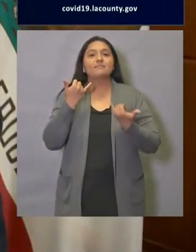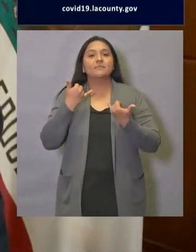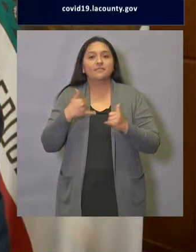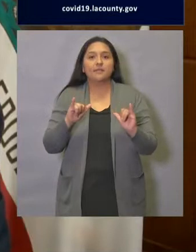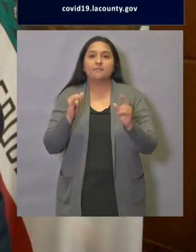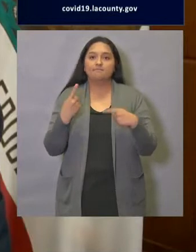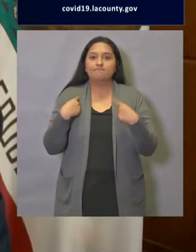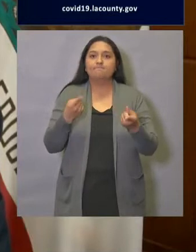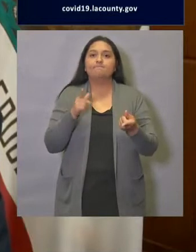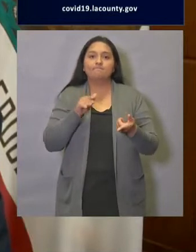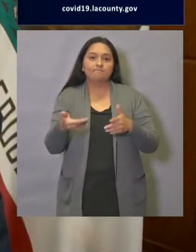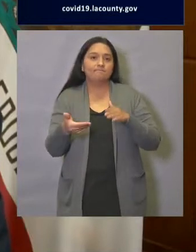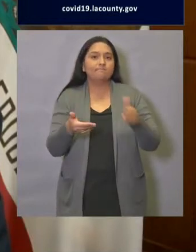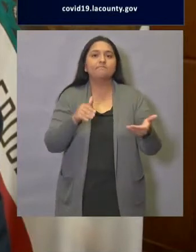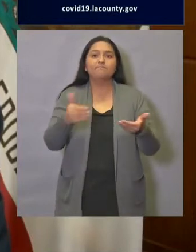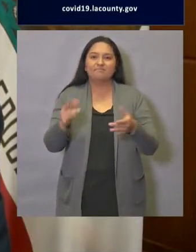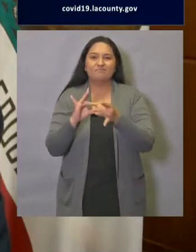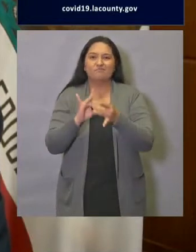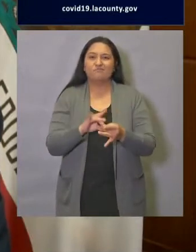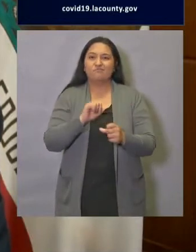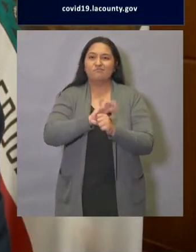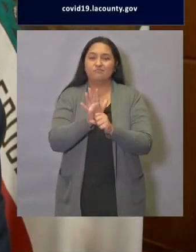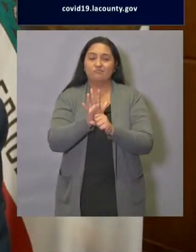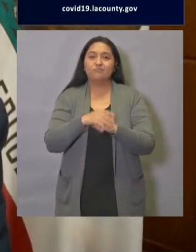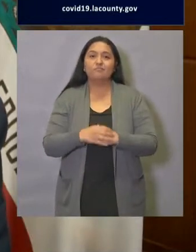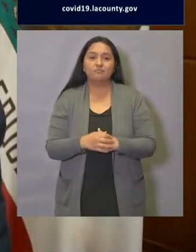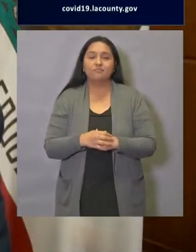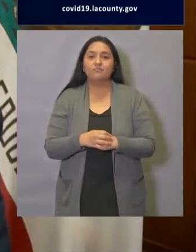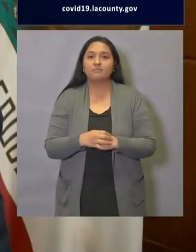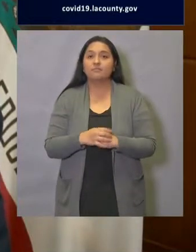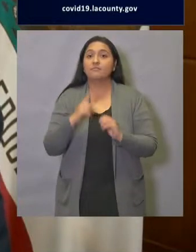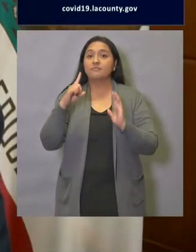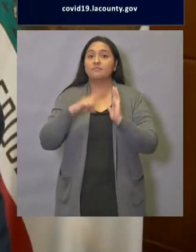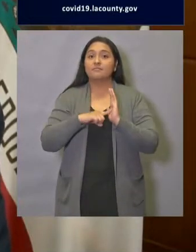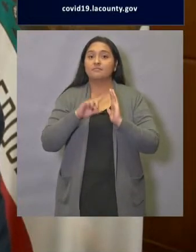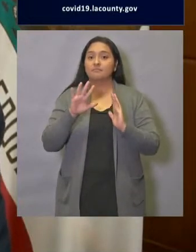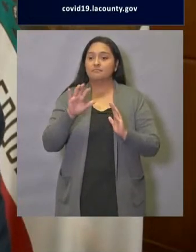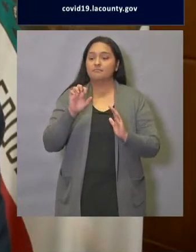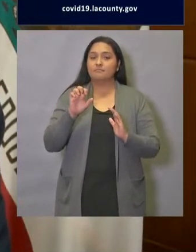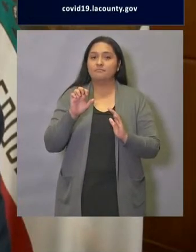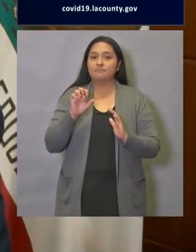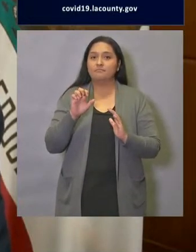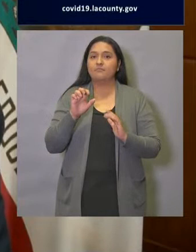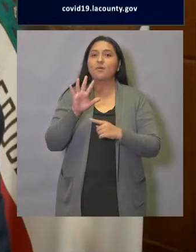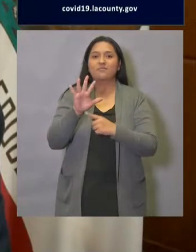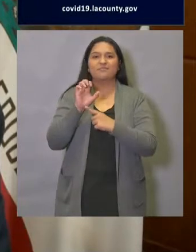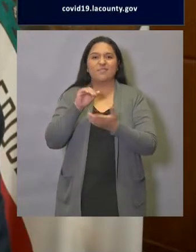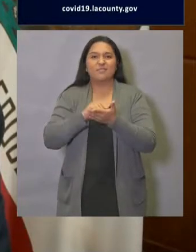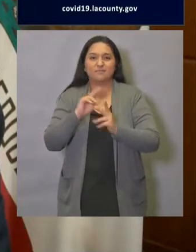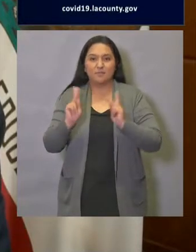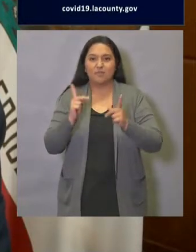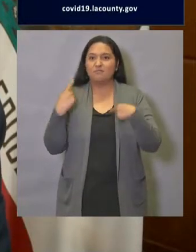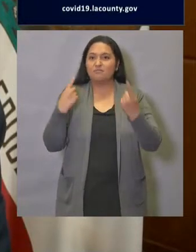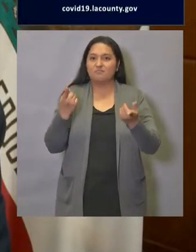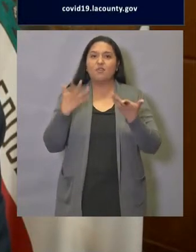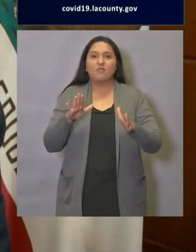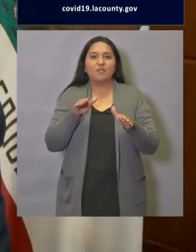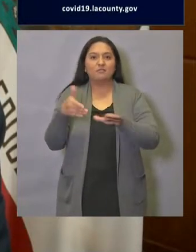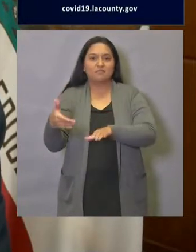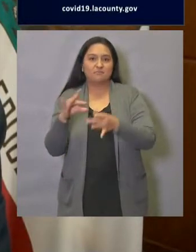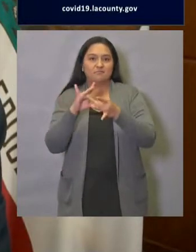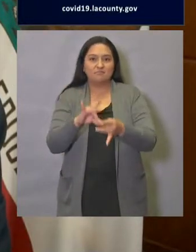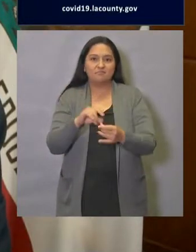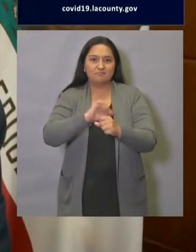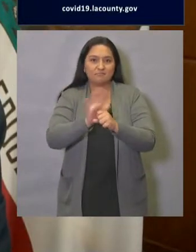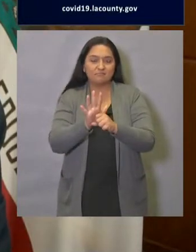COVID. Más que 500,000 personas han perdido la vida a causa de COVID-19 y